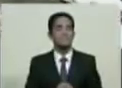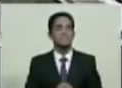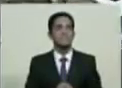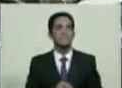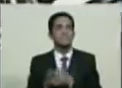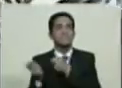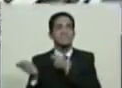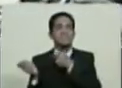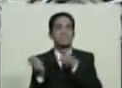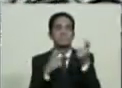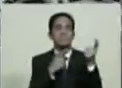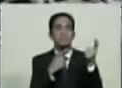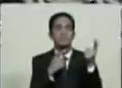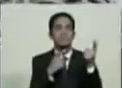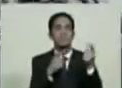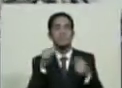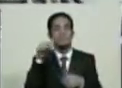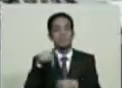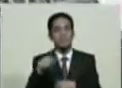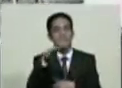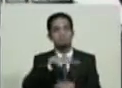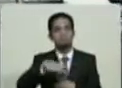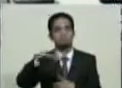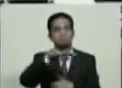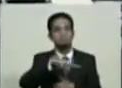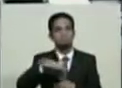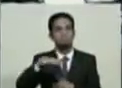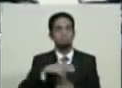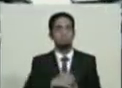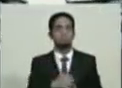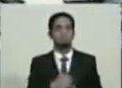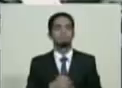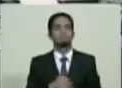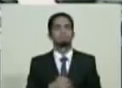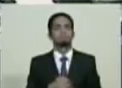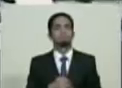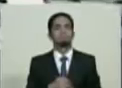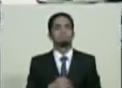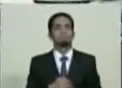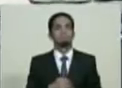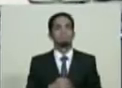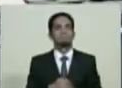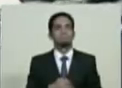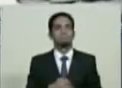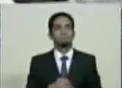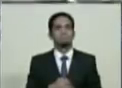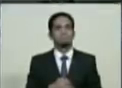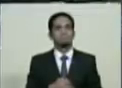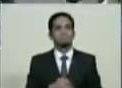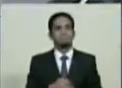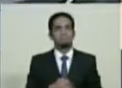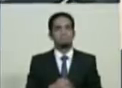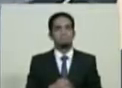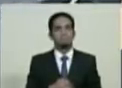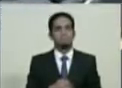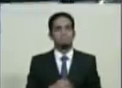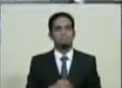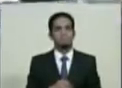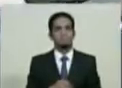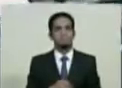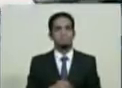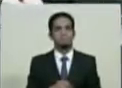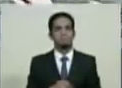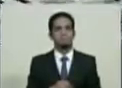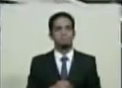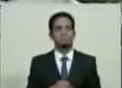se han llevado de acá, de esta subestación, Las Peonías. Giovanni Alejandro